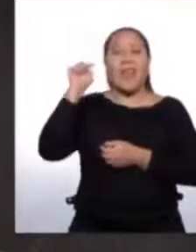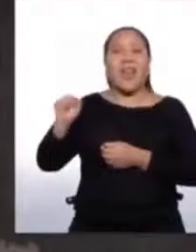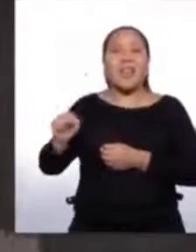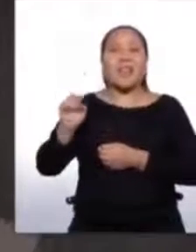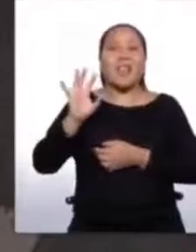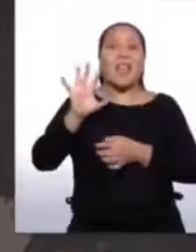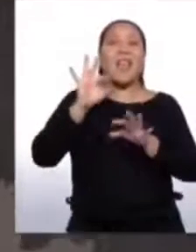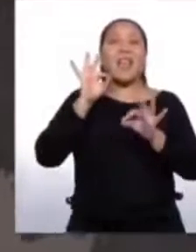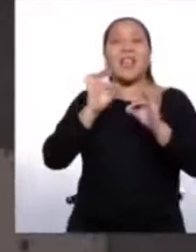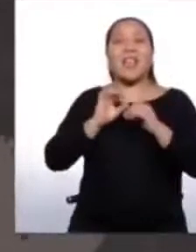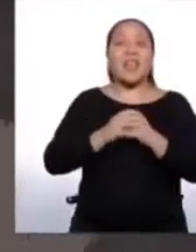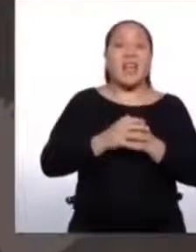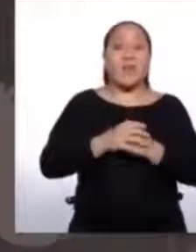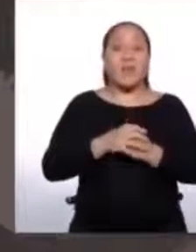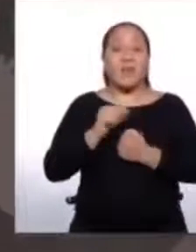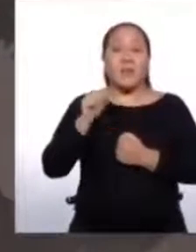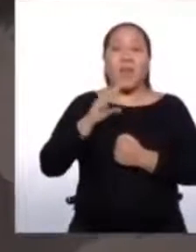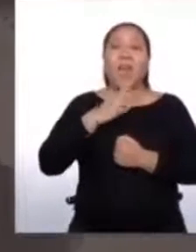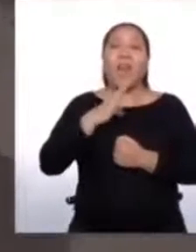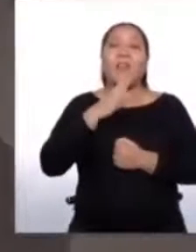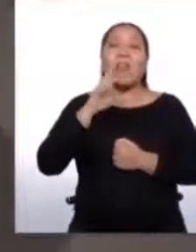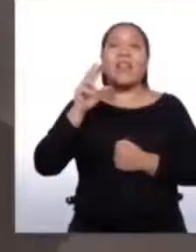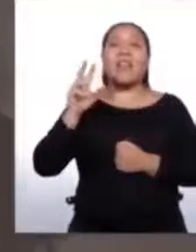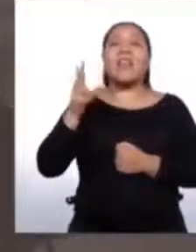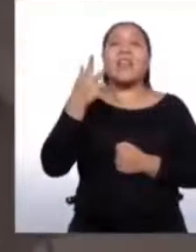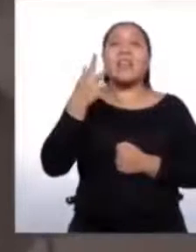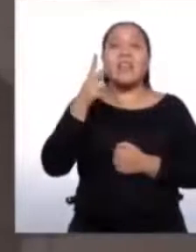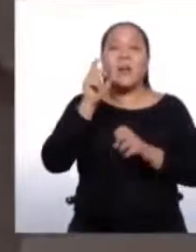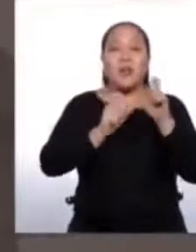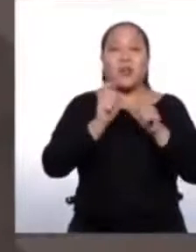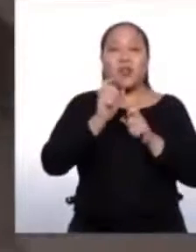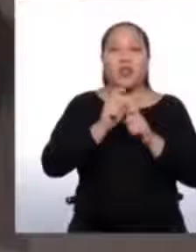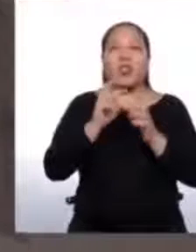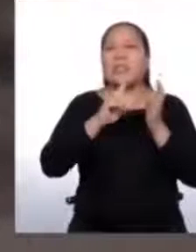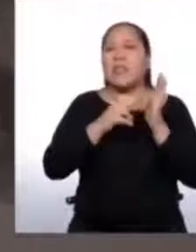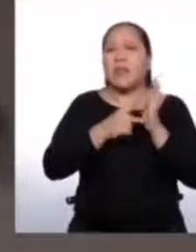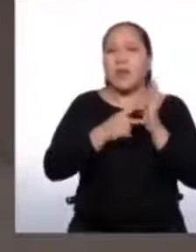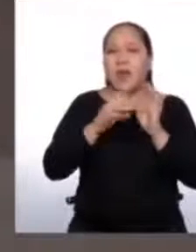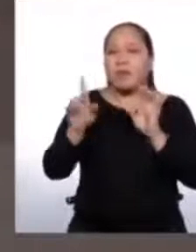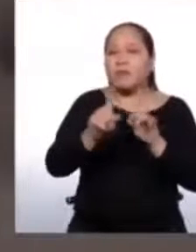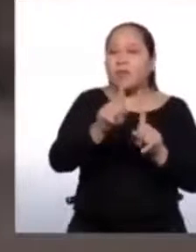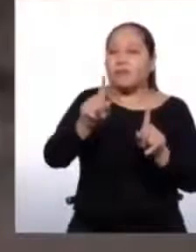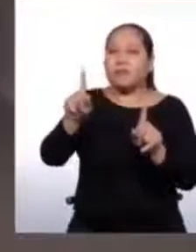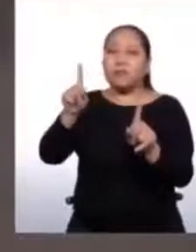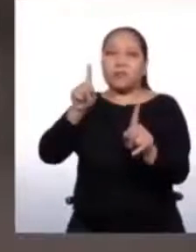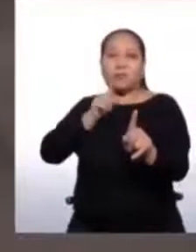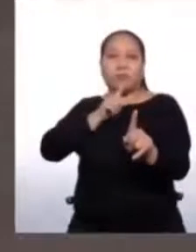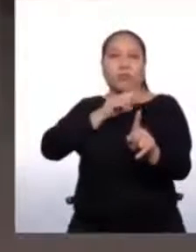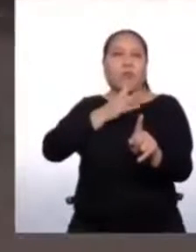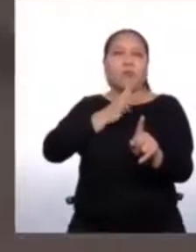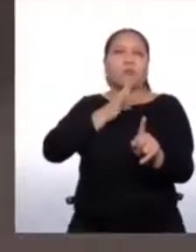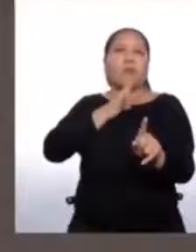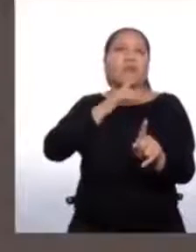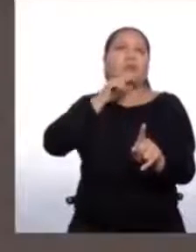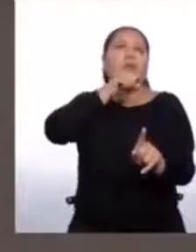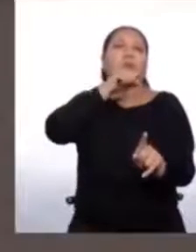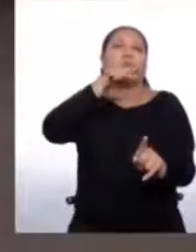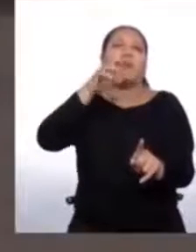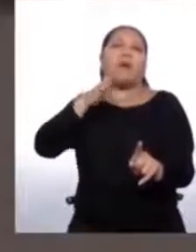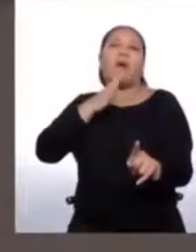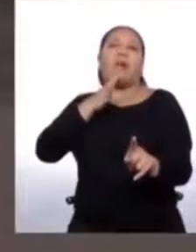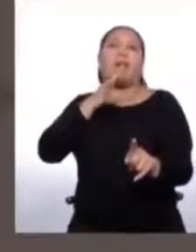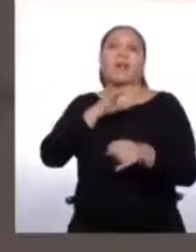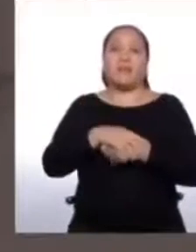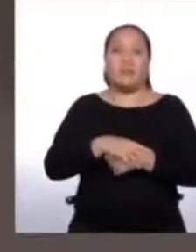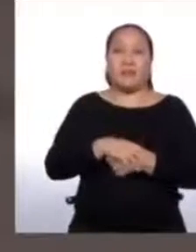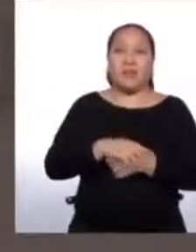narrador en tercera persona, es decir, siempre es un narrador desde fuera, un narrador invisible. Todos los personajes son de la clase